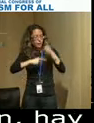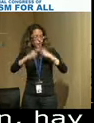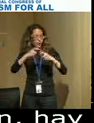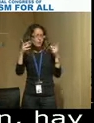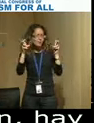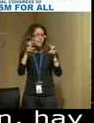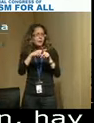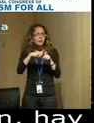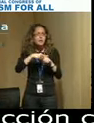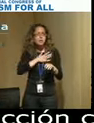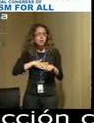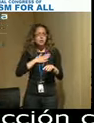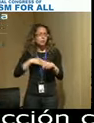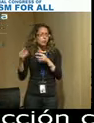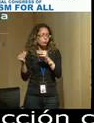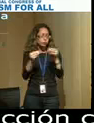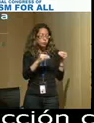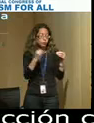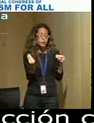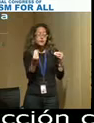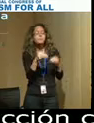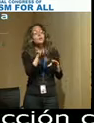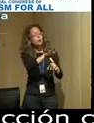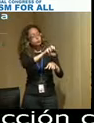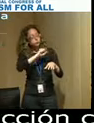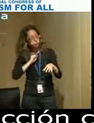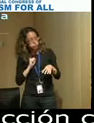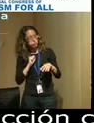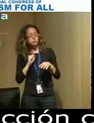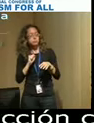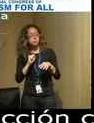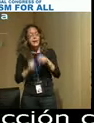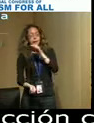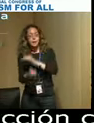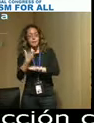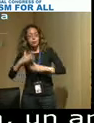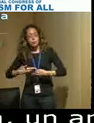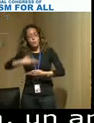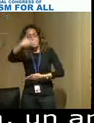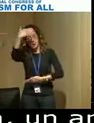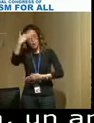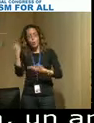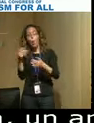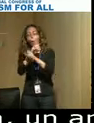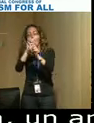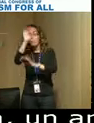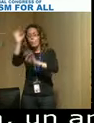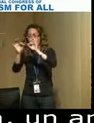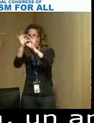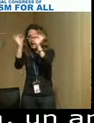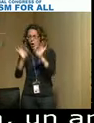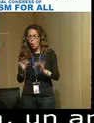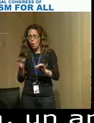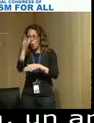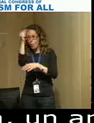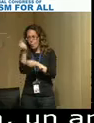de satisfacción. ¿Qué es lo que hicimos? Cogimos esa información, estimamos un modelo, creamos un panel, estimamos un modelo econométrico de efectos de panel aleatorio, y a